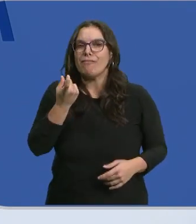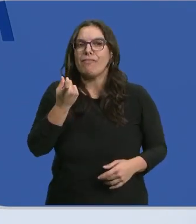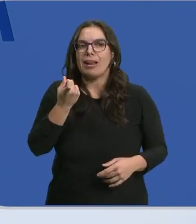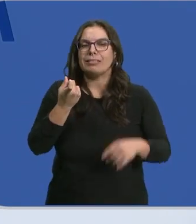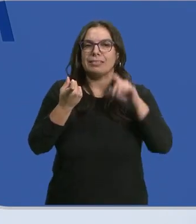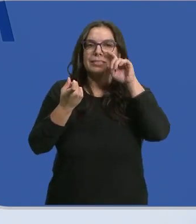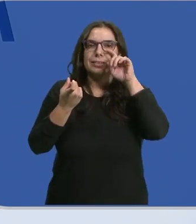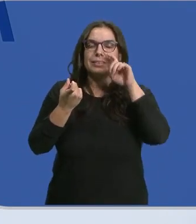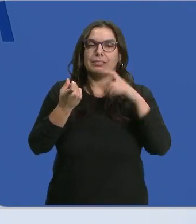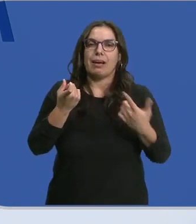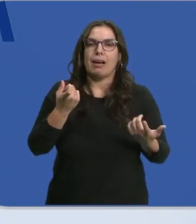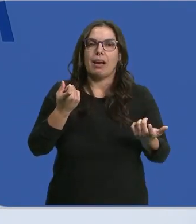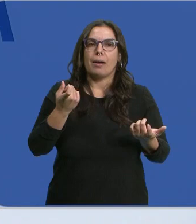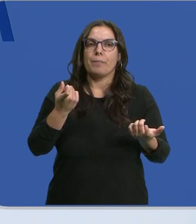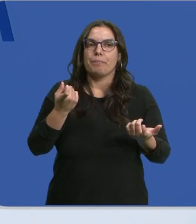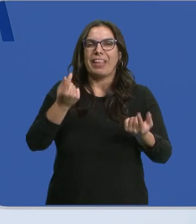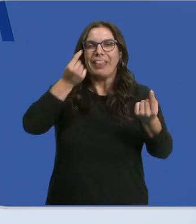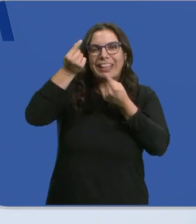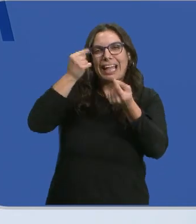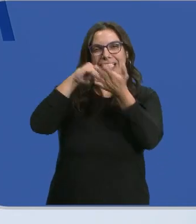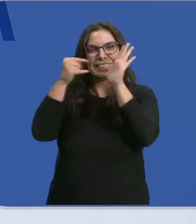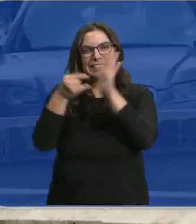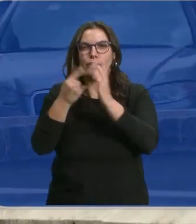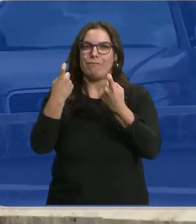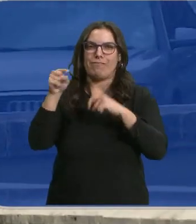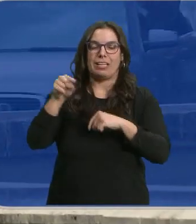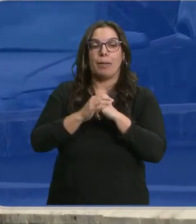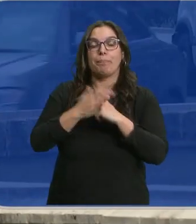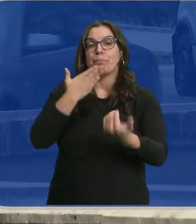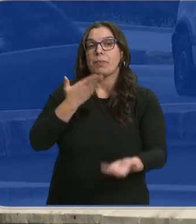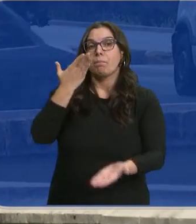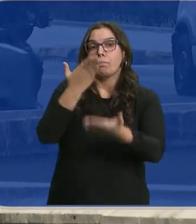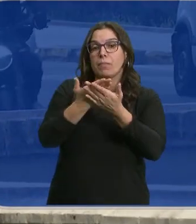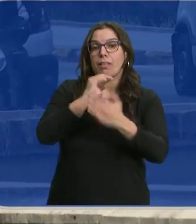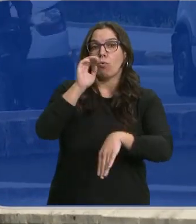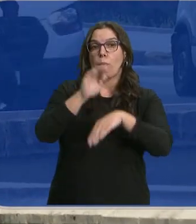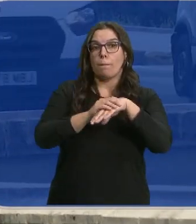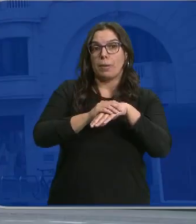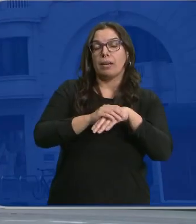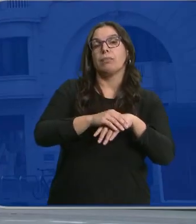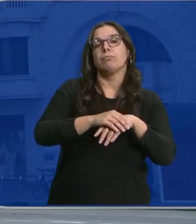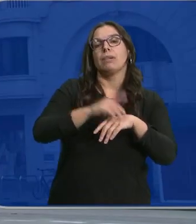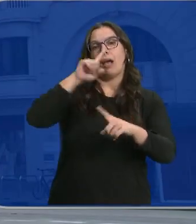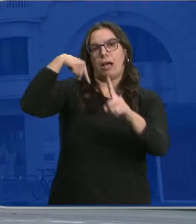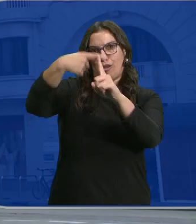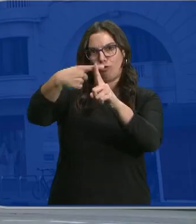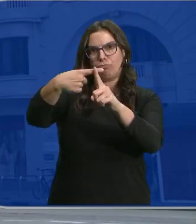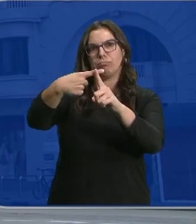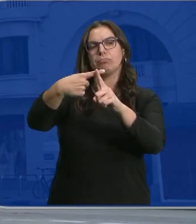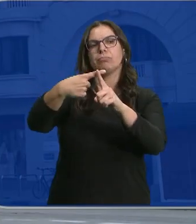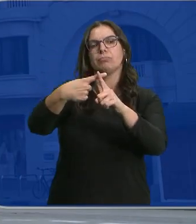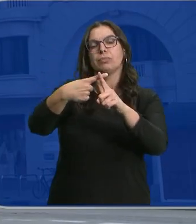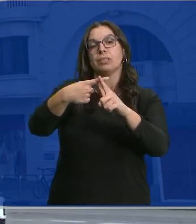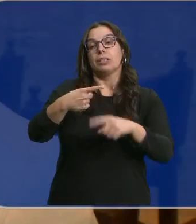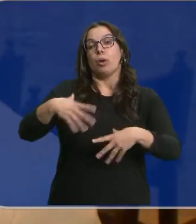nos falta seguramente tener esos detalles técnicos. Y pide su implantación a finales del 2024. Un año más, quizás